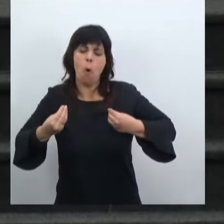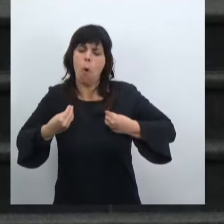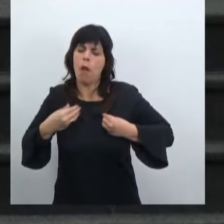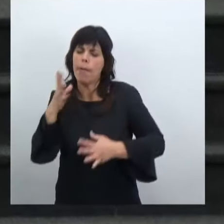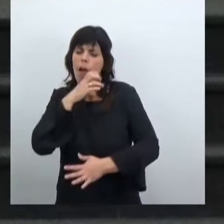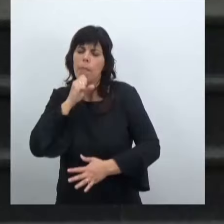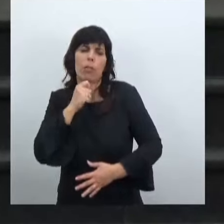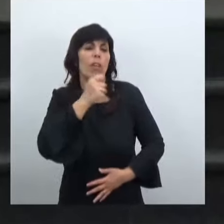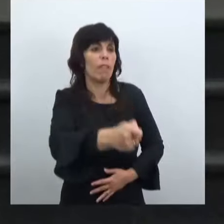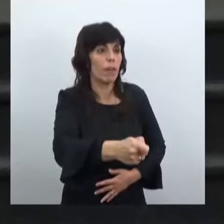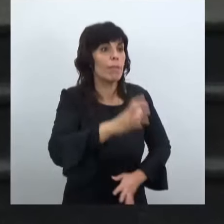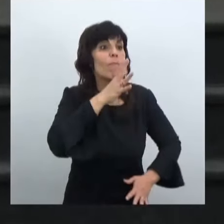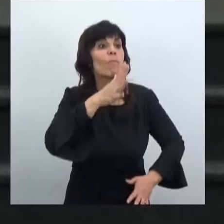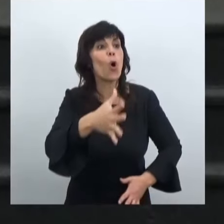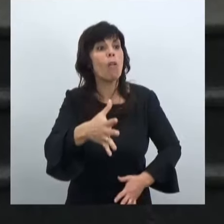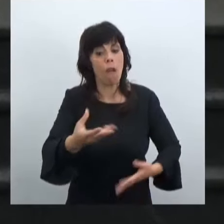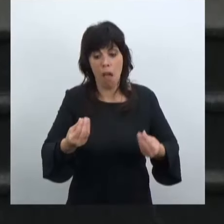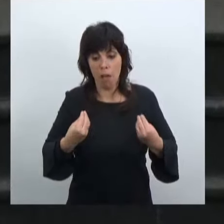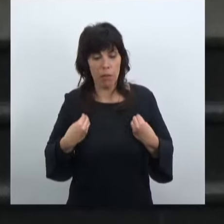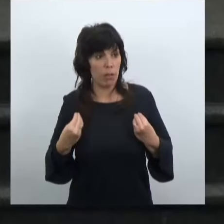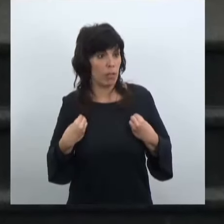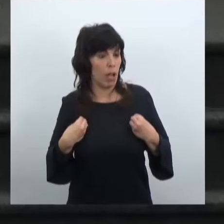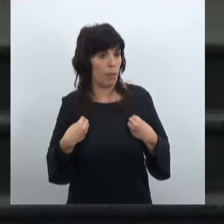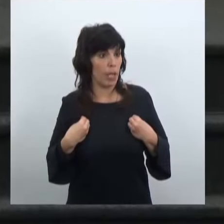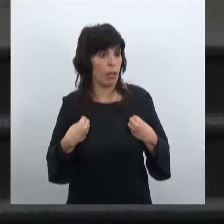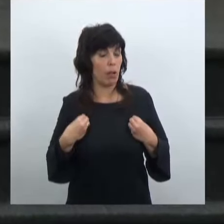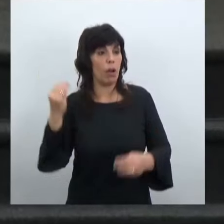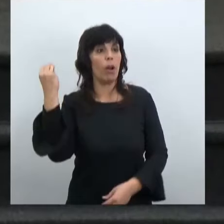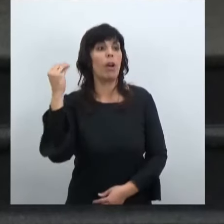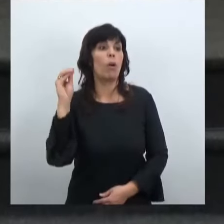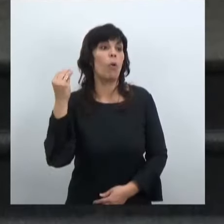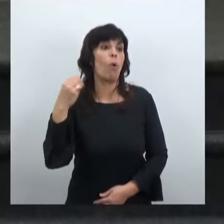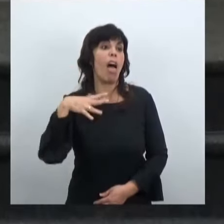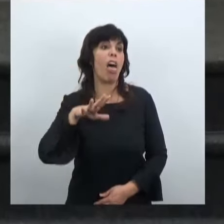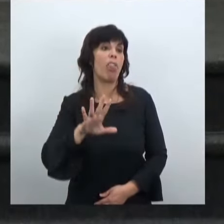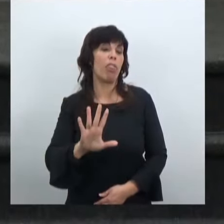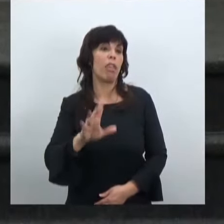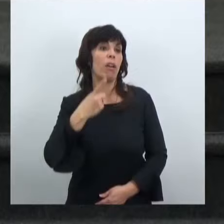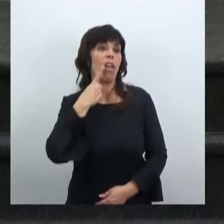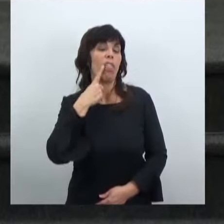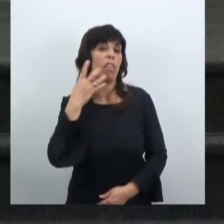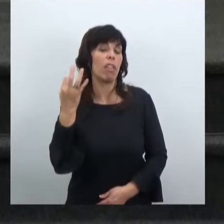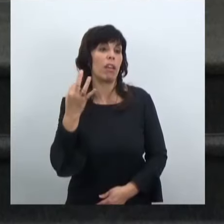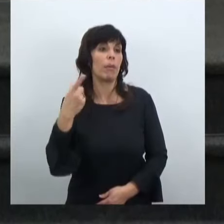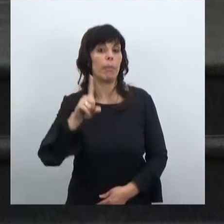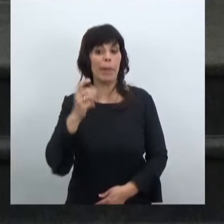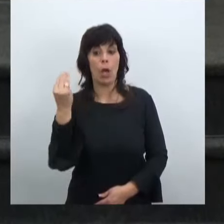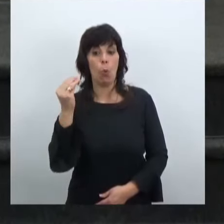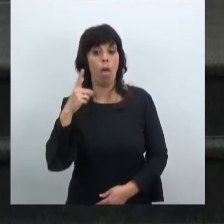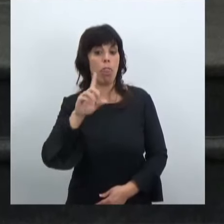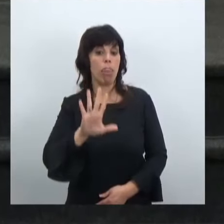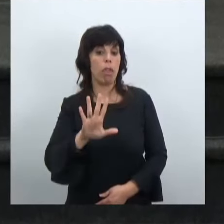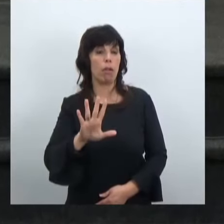imaginar. Porque esa vida, como dice el apóstol Juan capítulo 5, dice en 1 de Juan capítulo